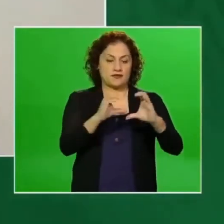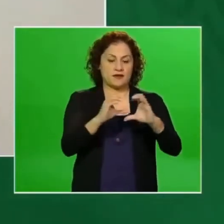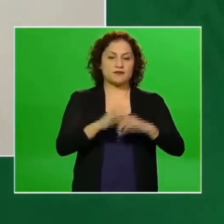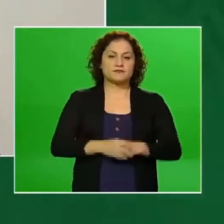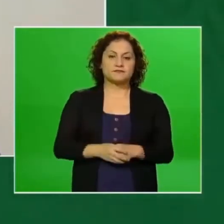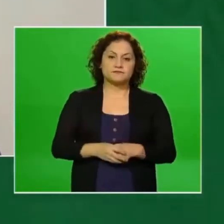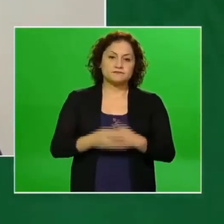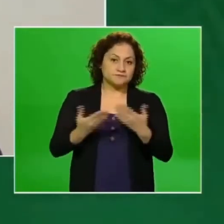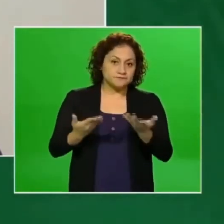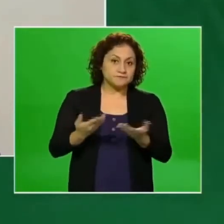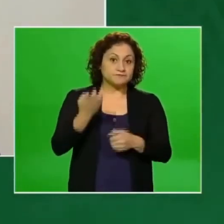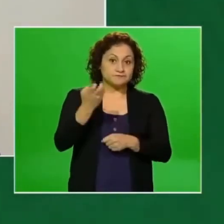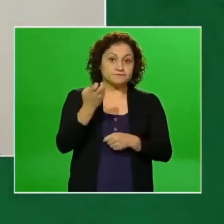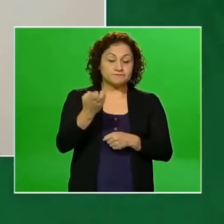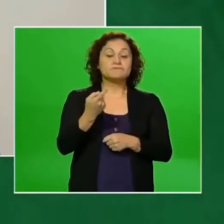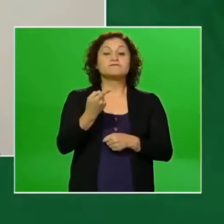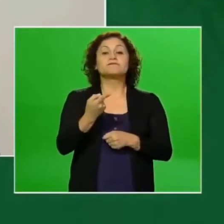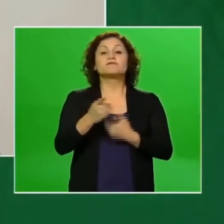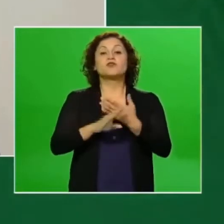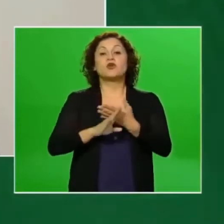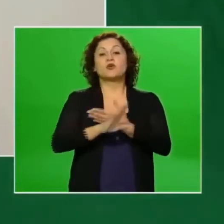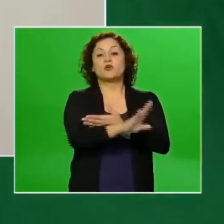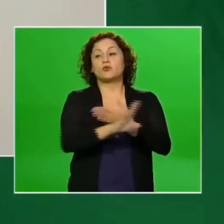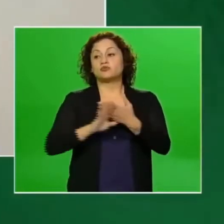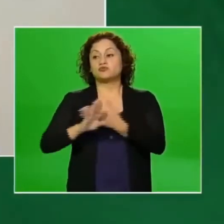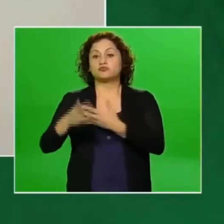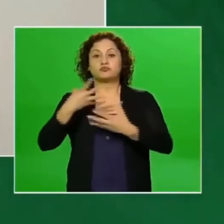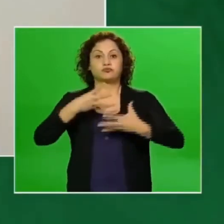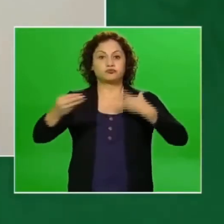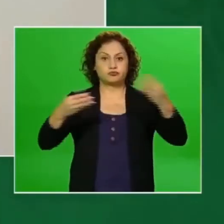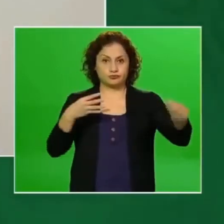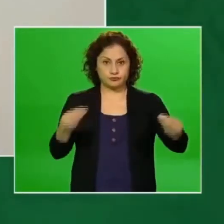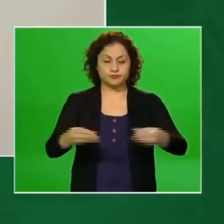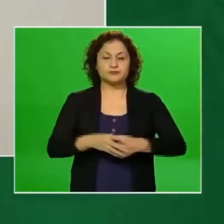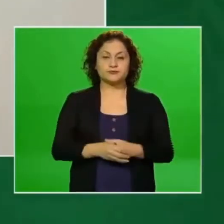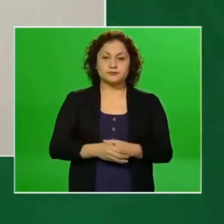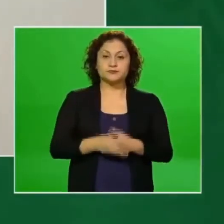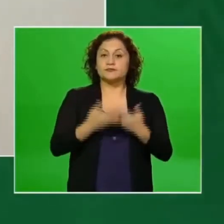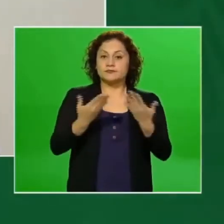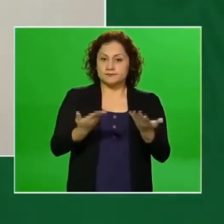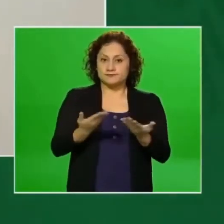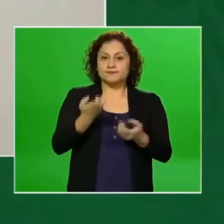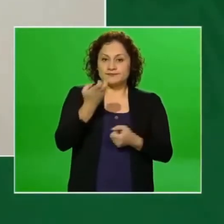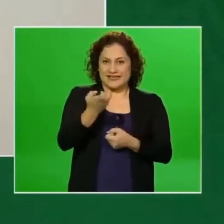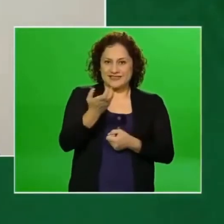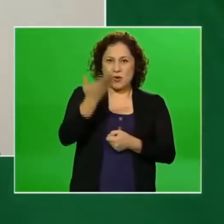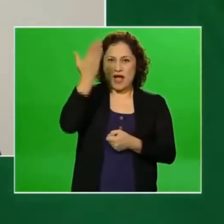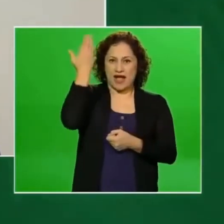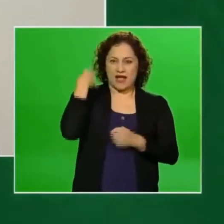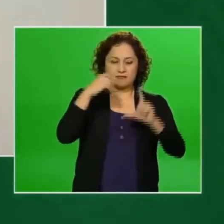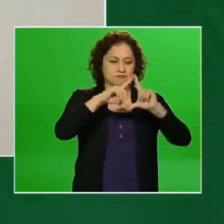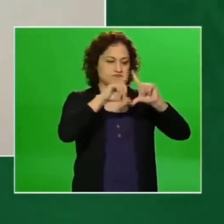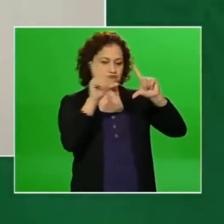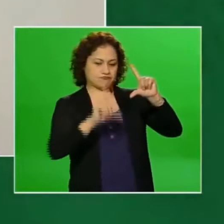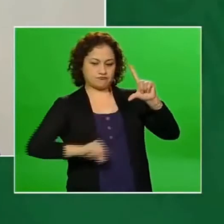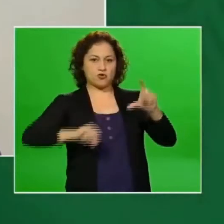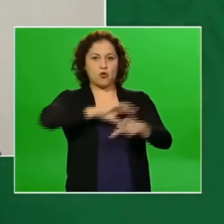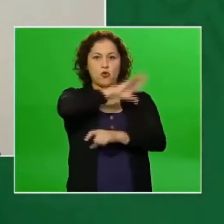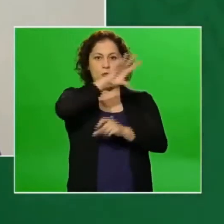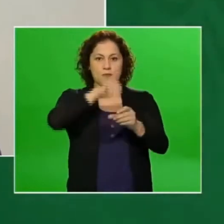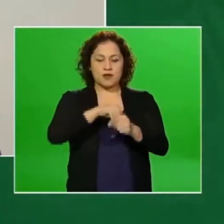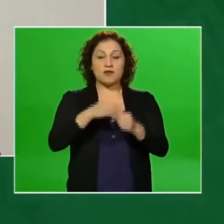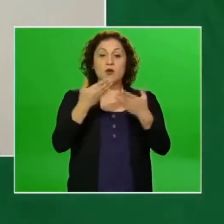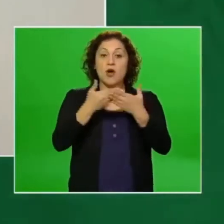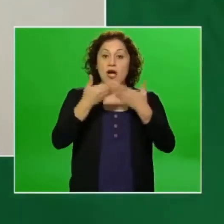suspendidas para evitar obviamente un incremento en la transmisión. Entonces esto a menor escala ahora, cuando vamos ya digamos de